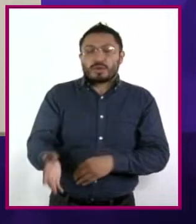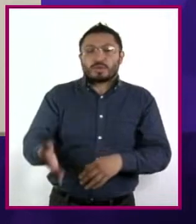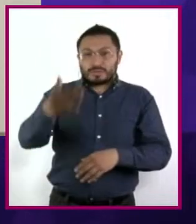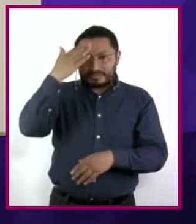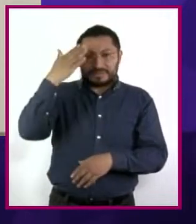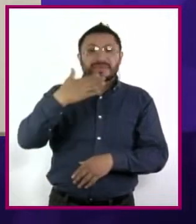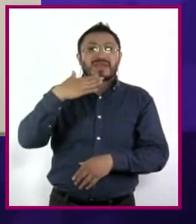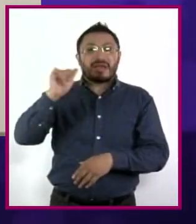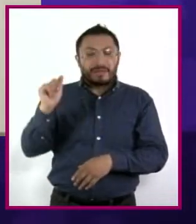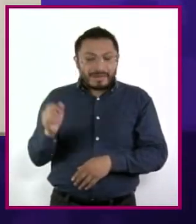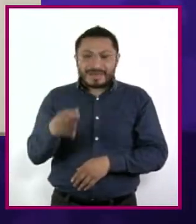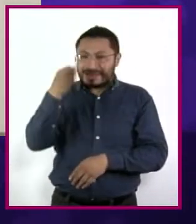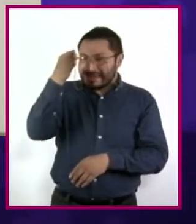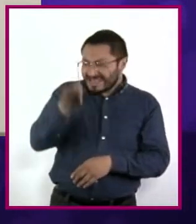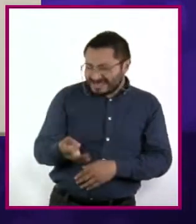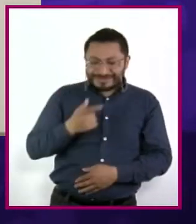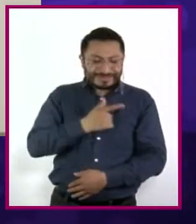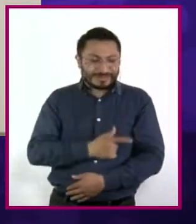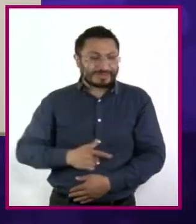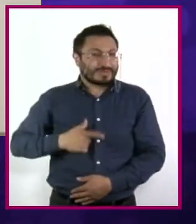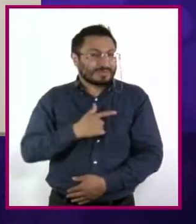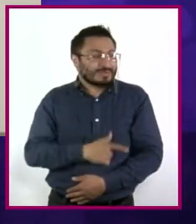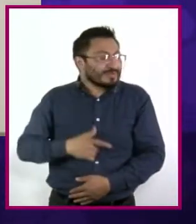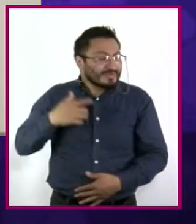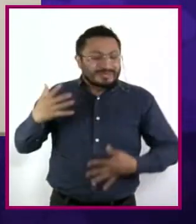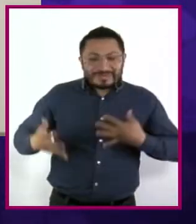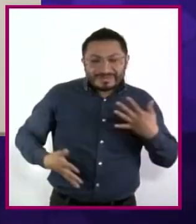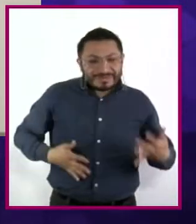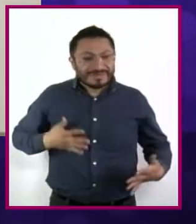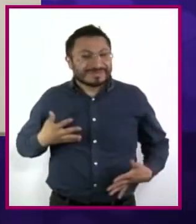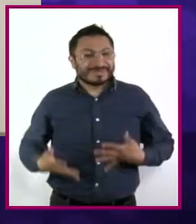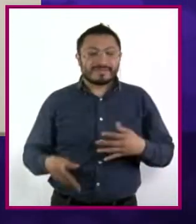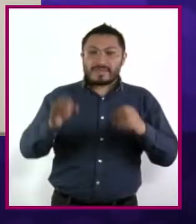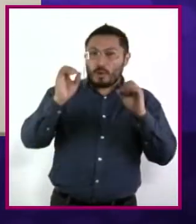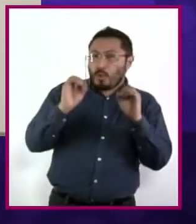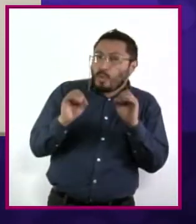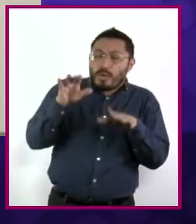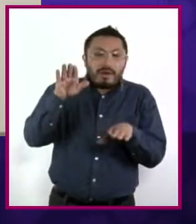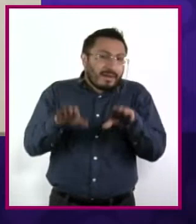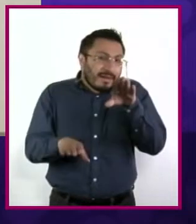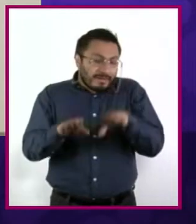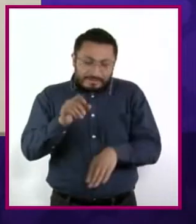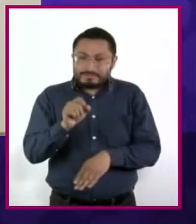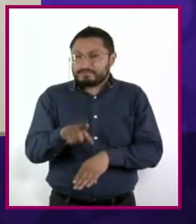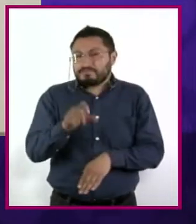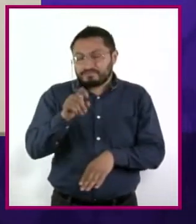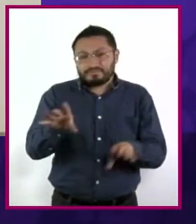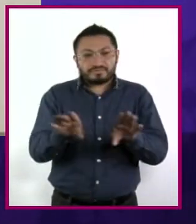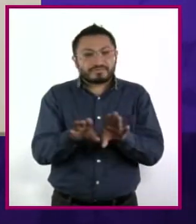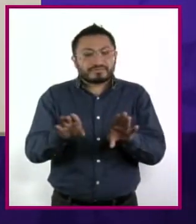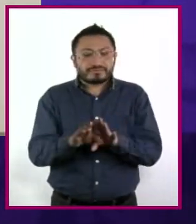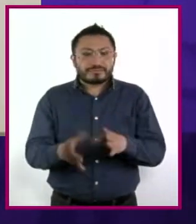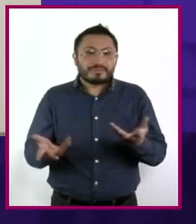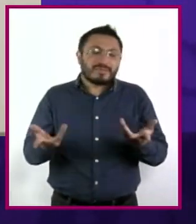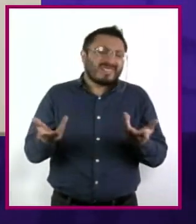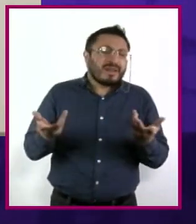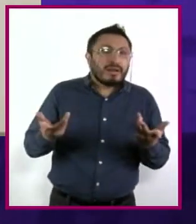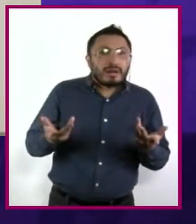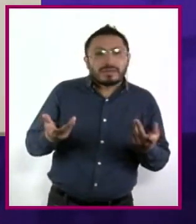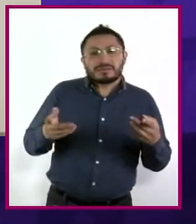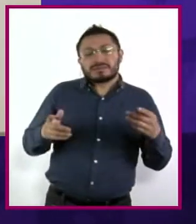de disfrute o de goce, y también en muchas ocasiones nos van a permitir contrarrestar